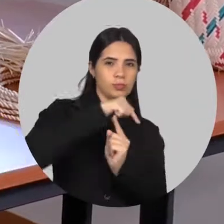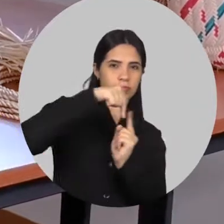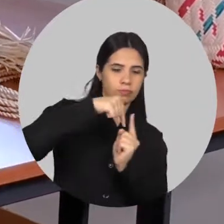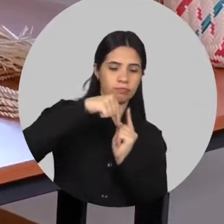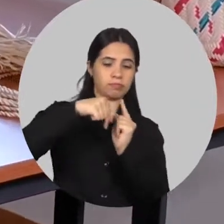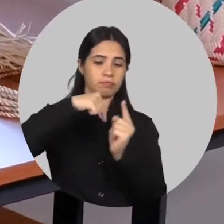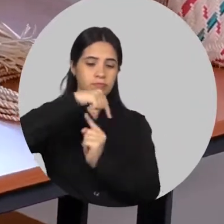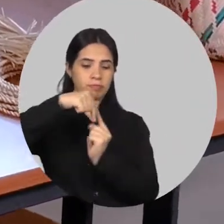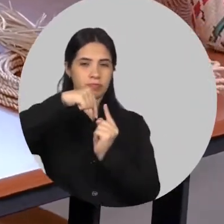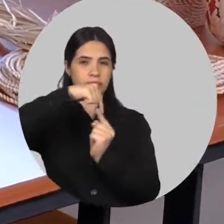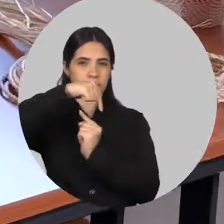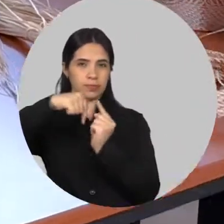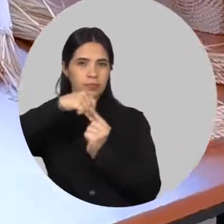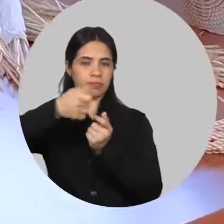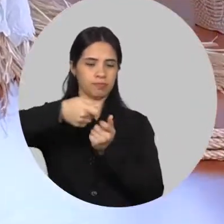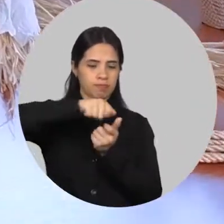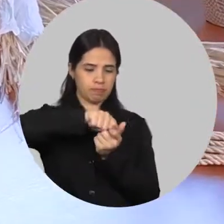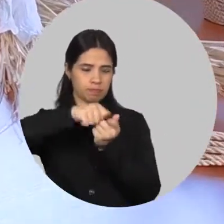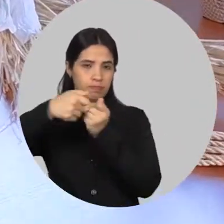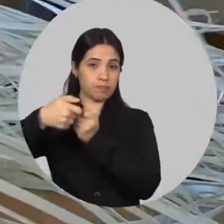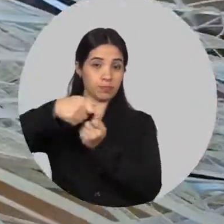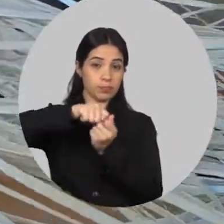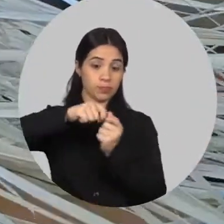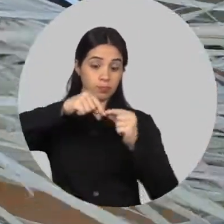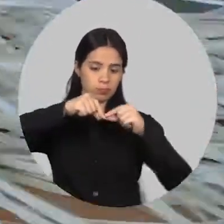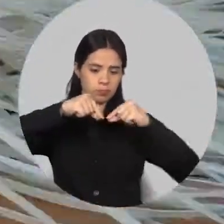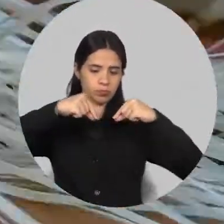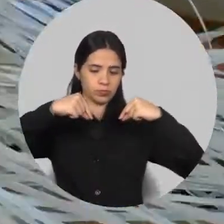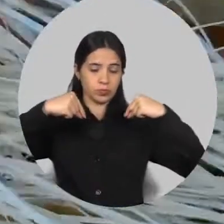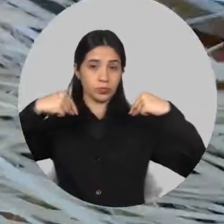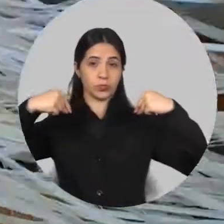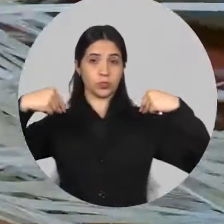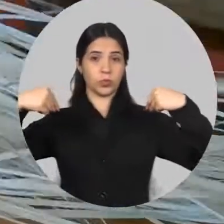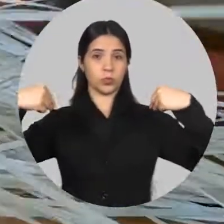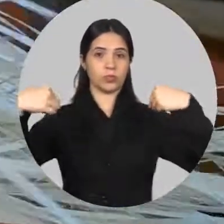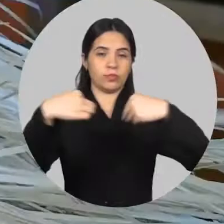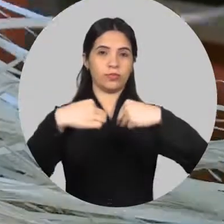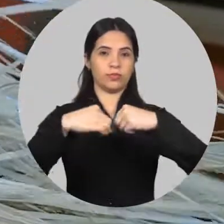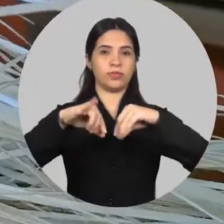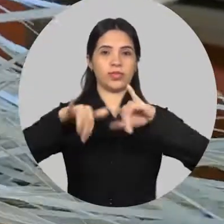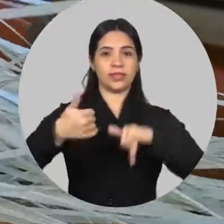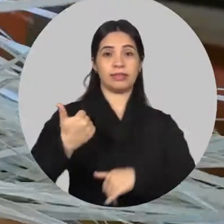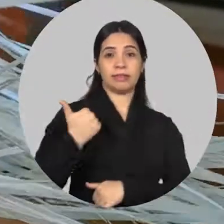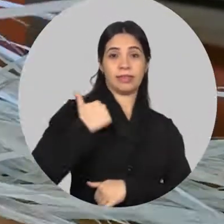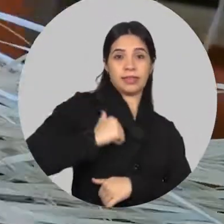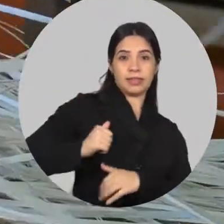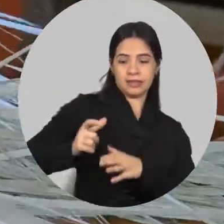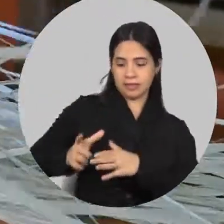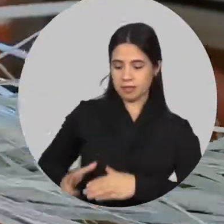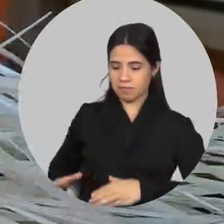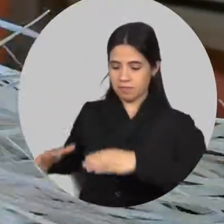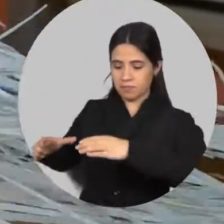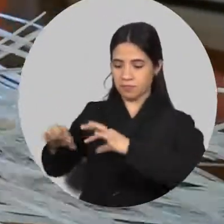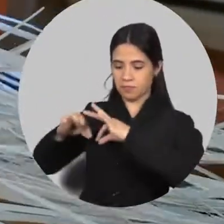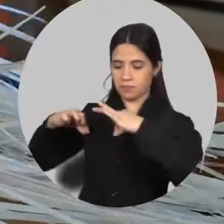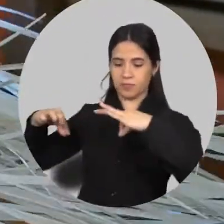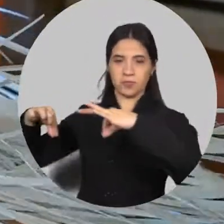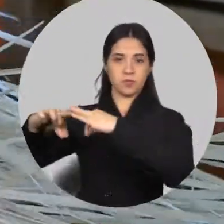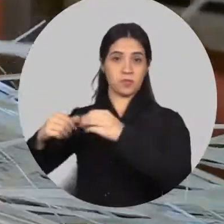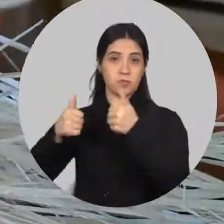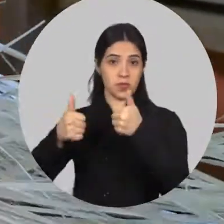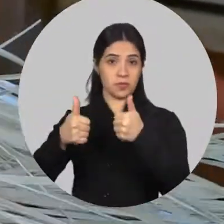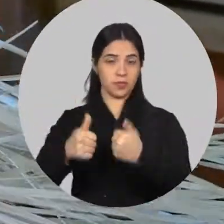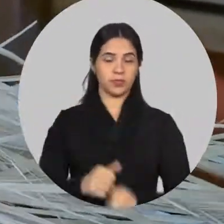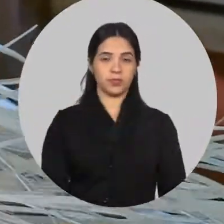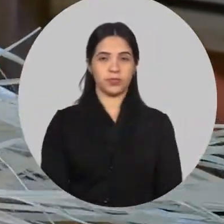De seguido, unas pequeñas vueltas como para ir dándole la terminación ideal para nuestros